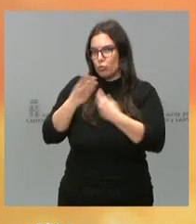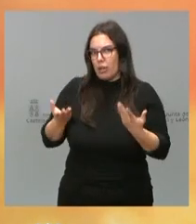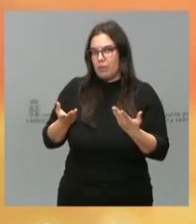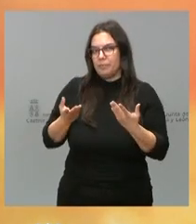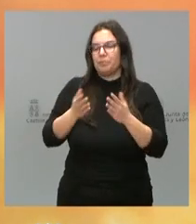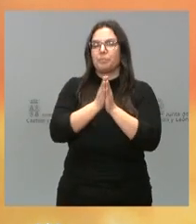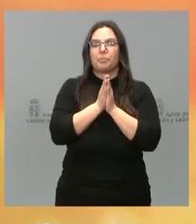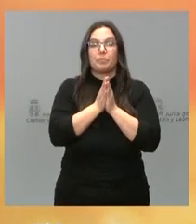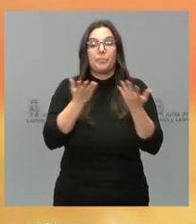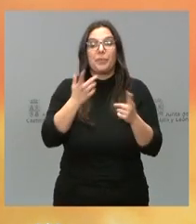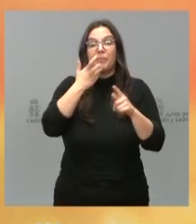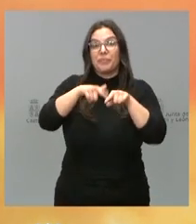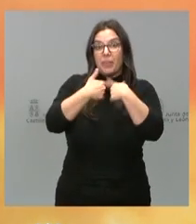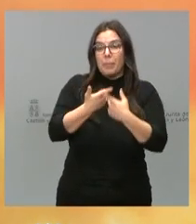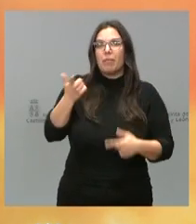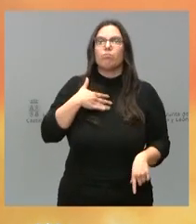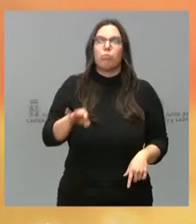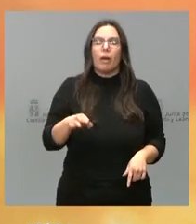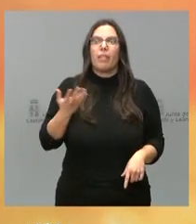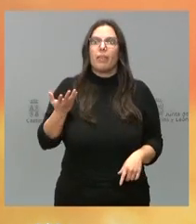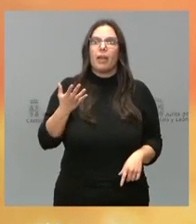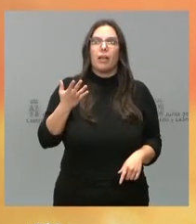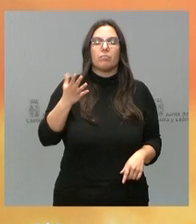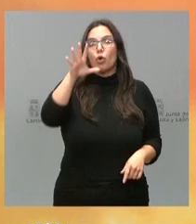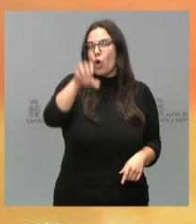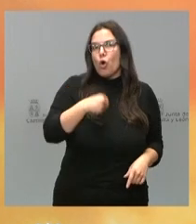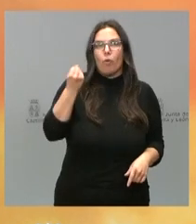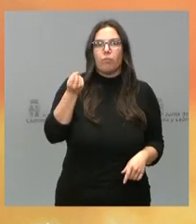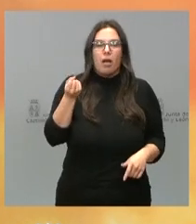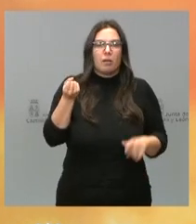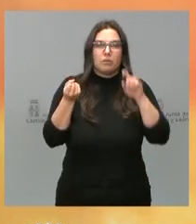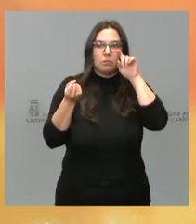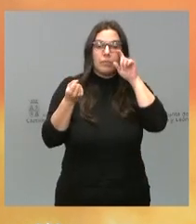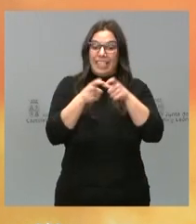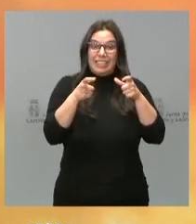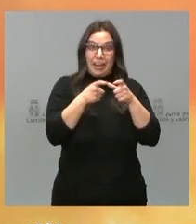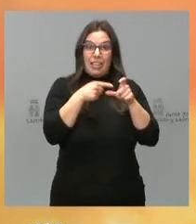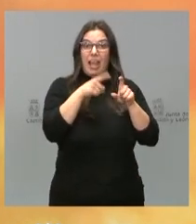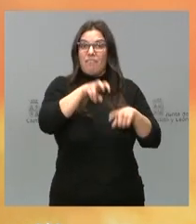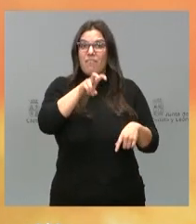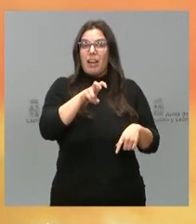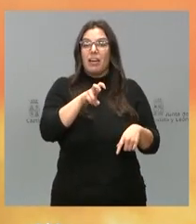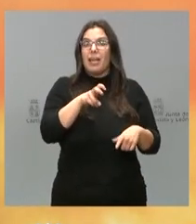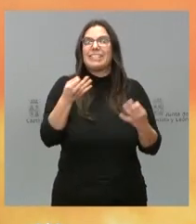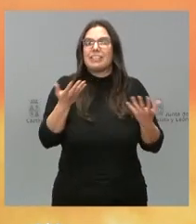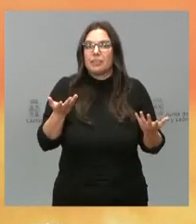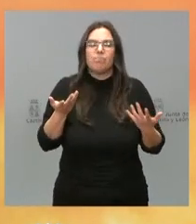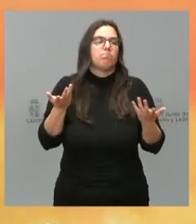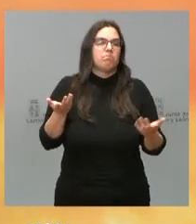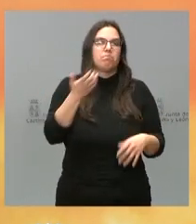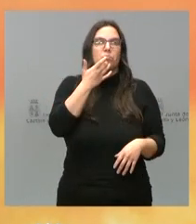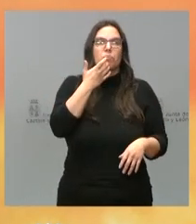la familia va a poder adquirir o va a poder utilizar esta tarjeta para adquirir